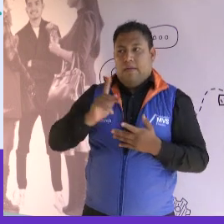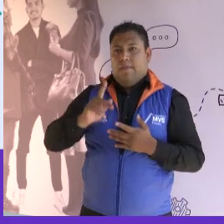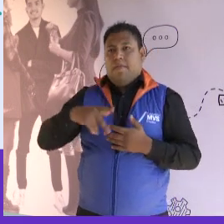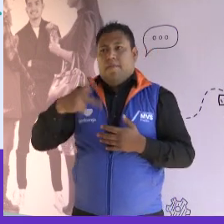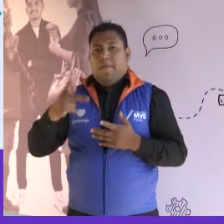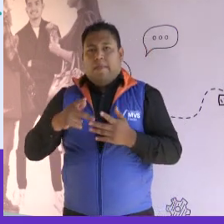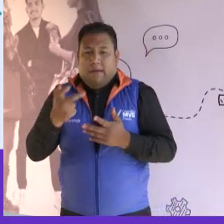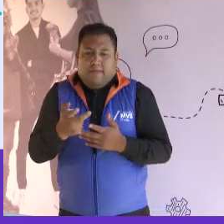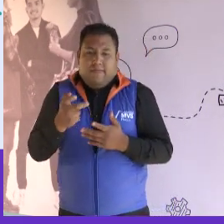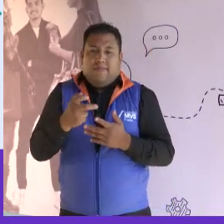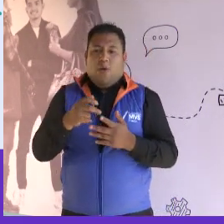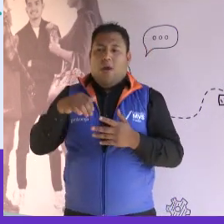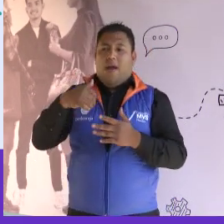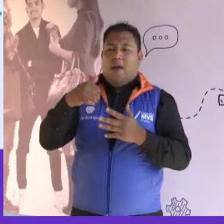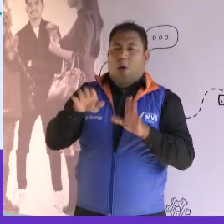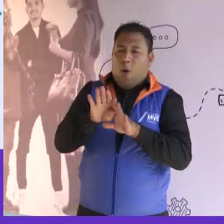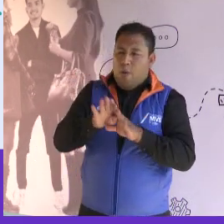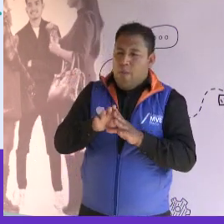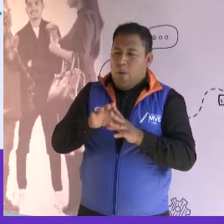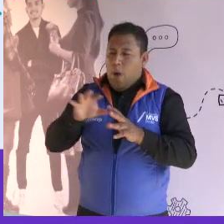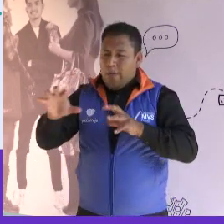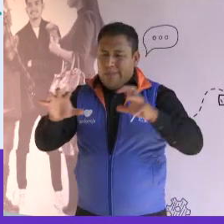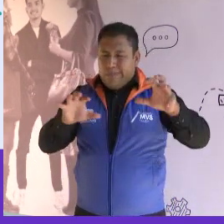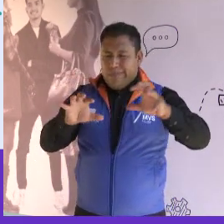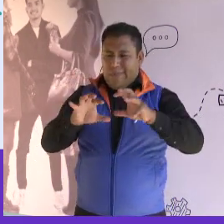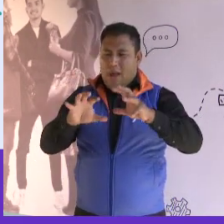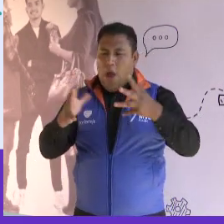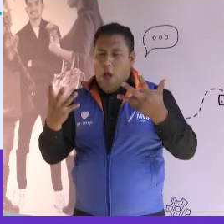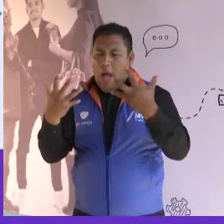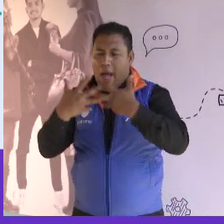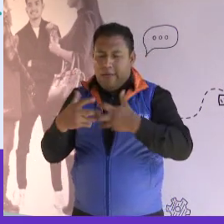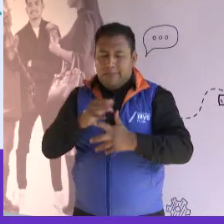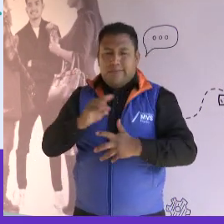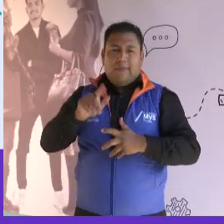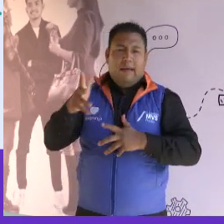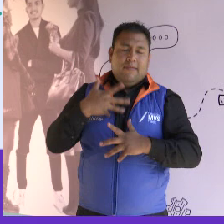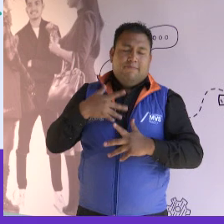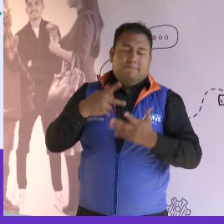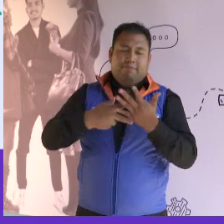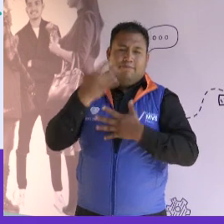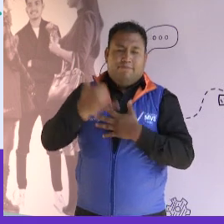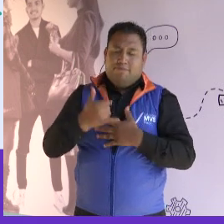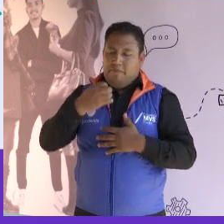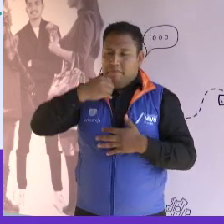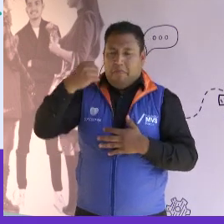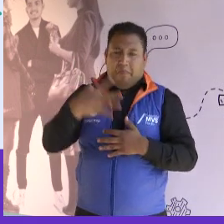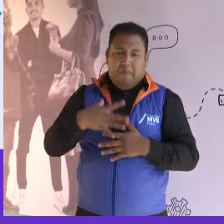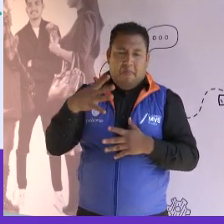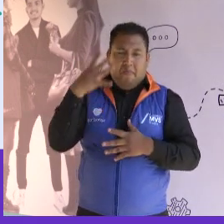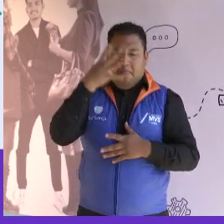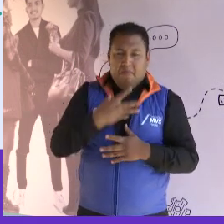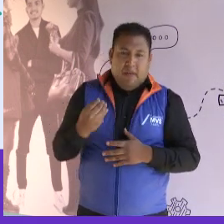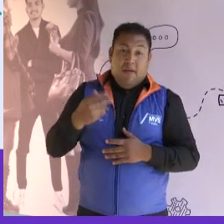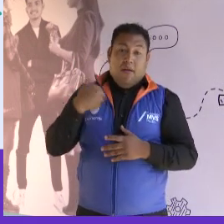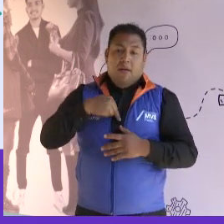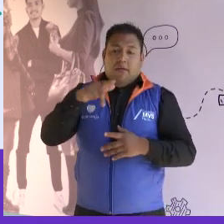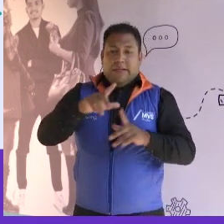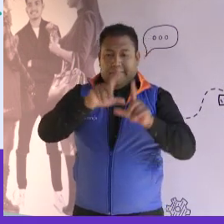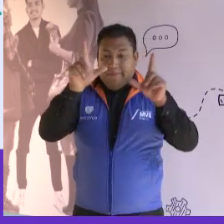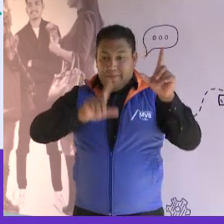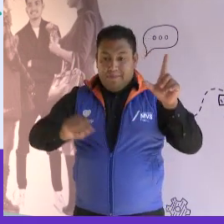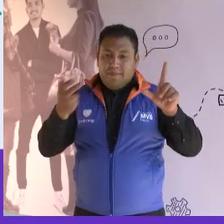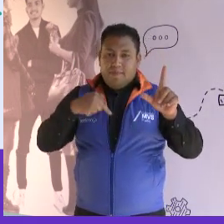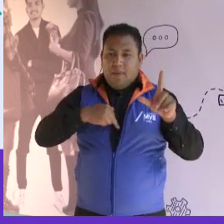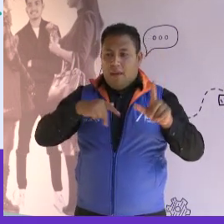nosotros como organización que trabaja en varias regiones del país, hemos tenido muy buenas experiencias con